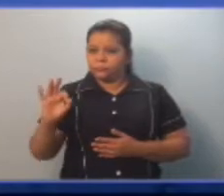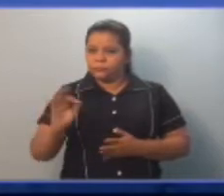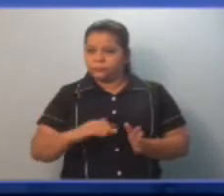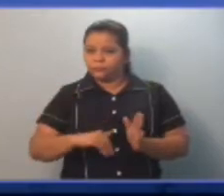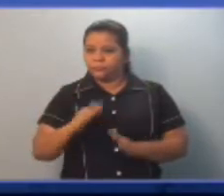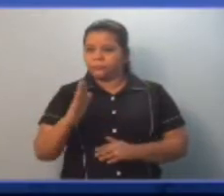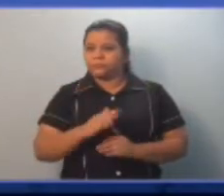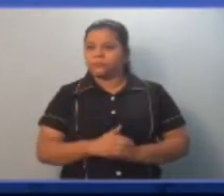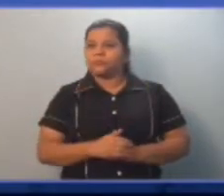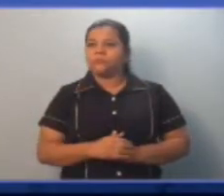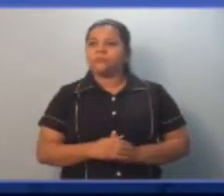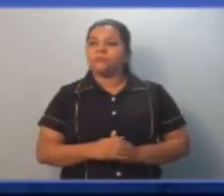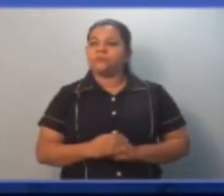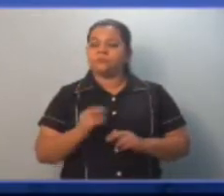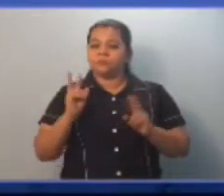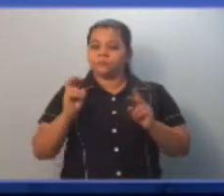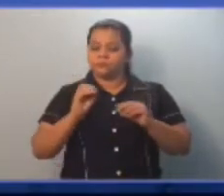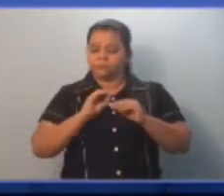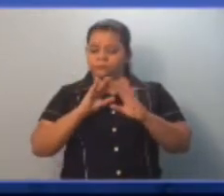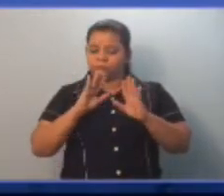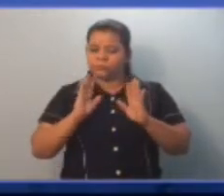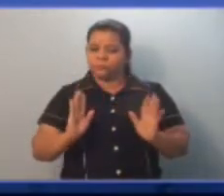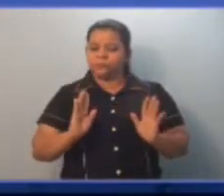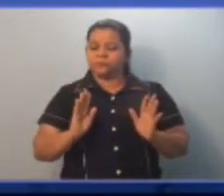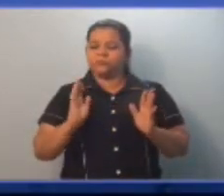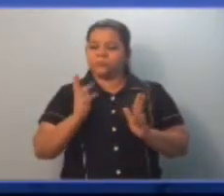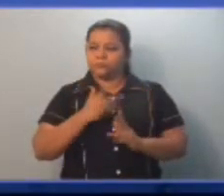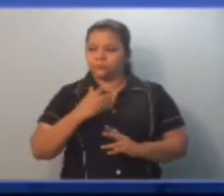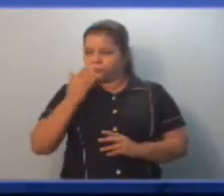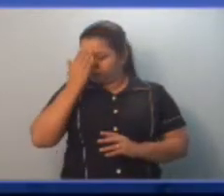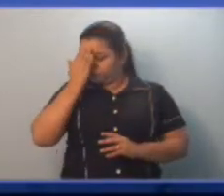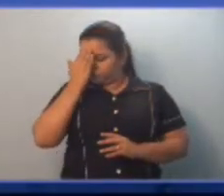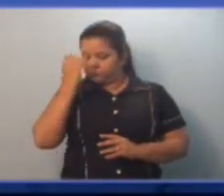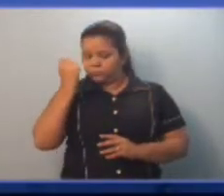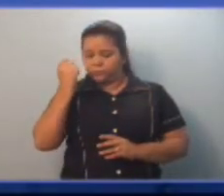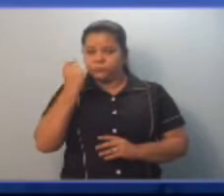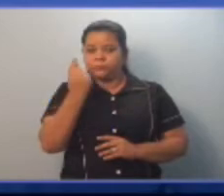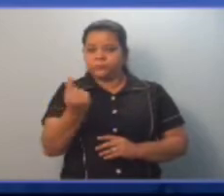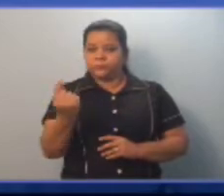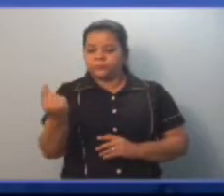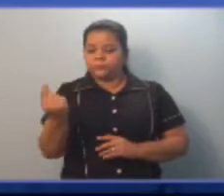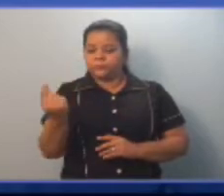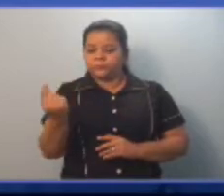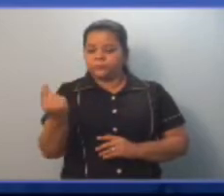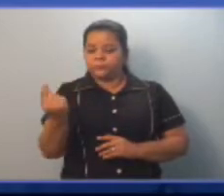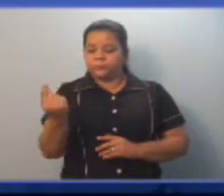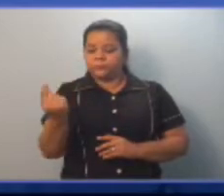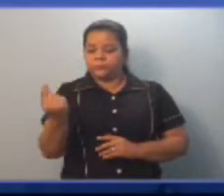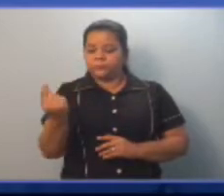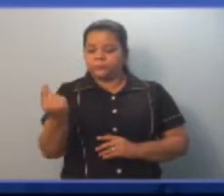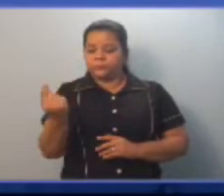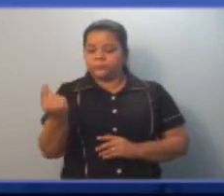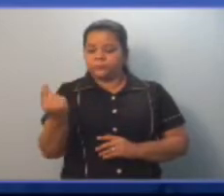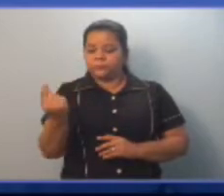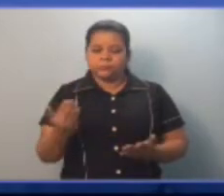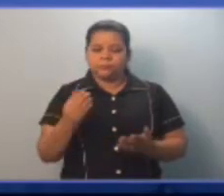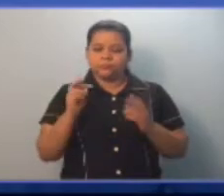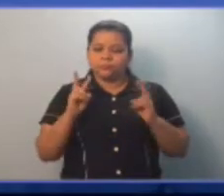transparencia. Es importante que la ciudadanía conozca cuáles son los grandes temas que se discuten en las Cortes Plenas.